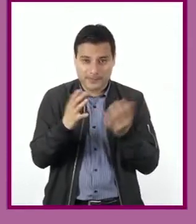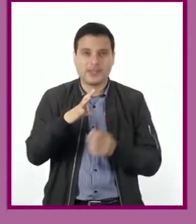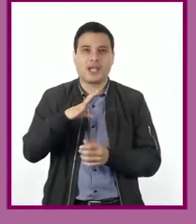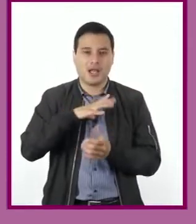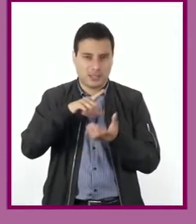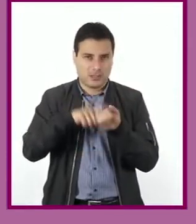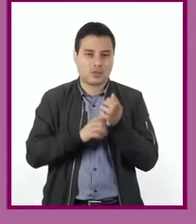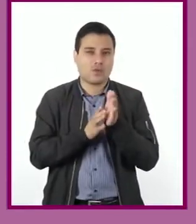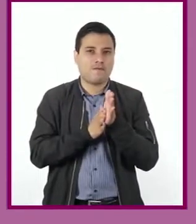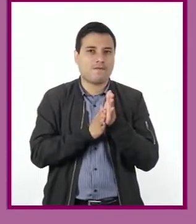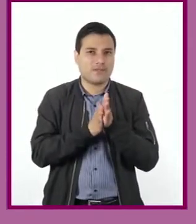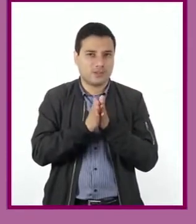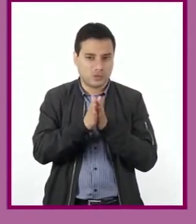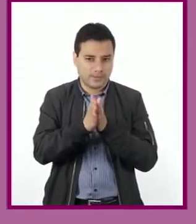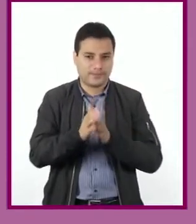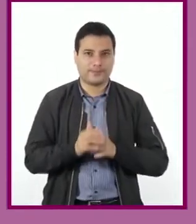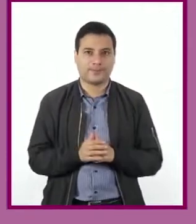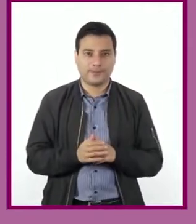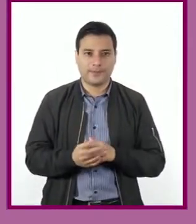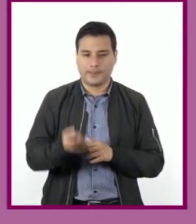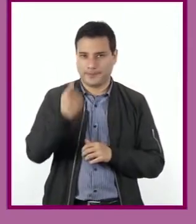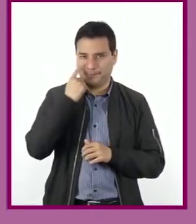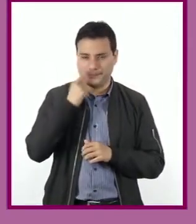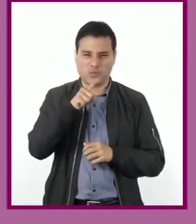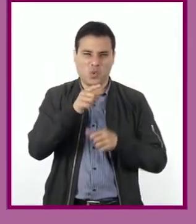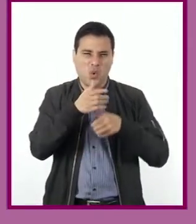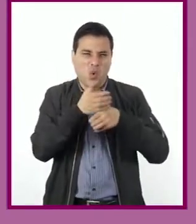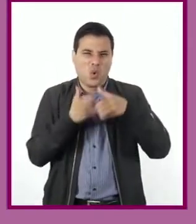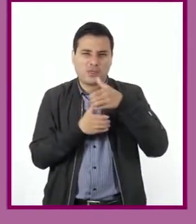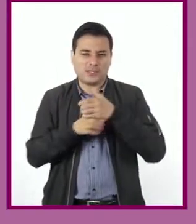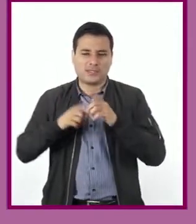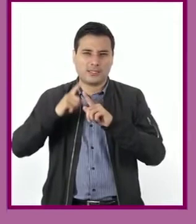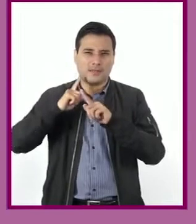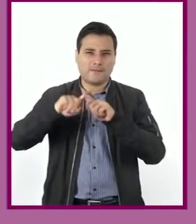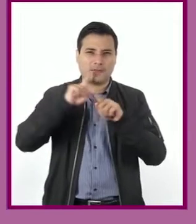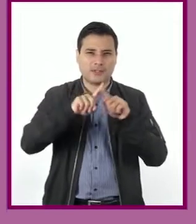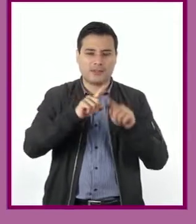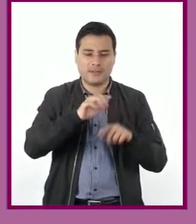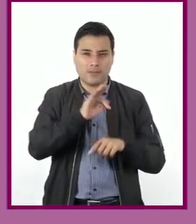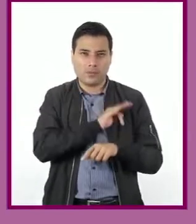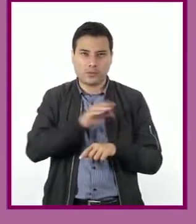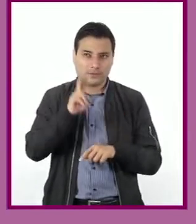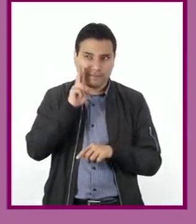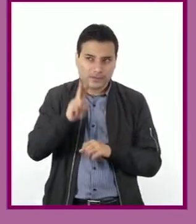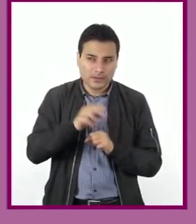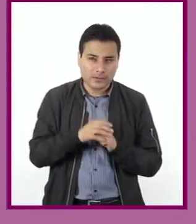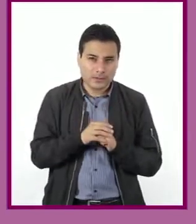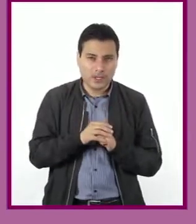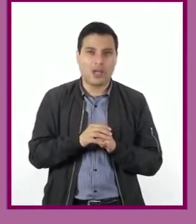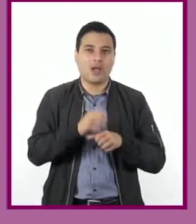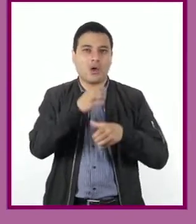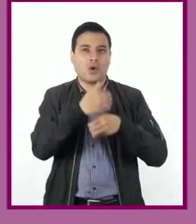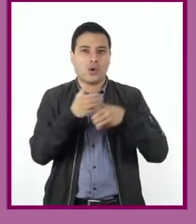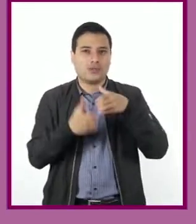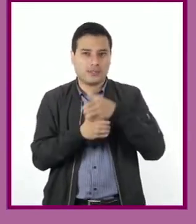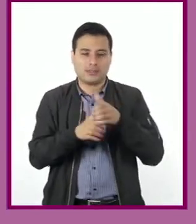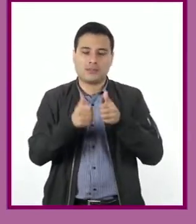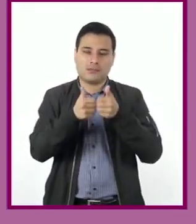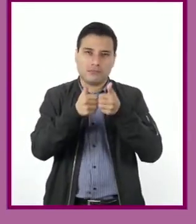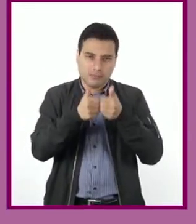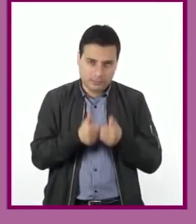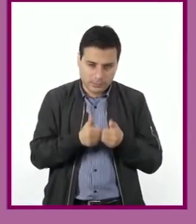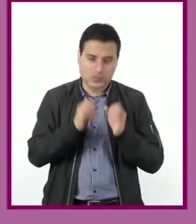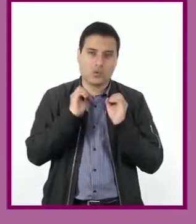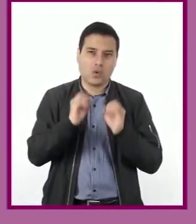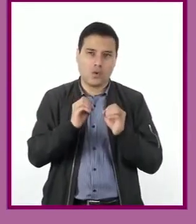Podemos observar cualquier objeto a nuestro alrededor para darnos cuenta que las fuerzas provocan el estado de reposo o de movimiento